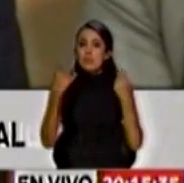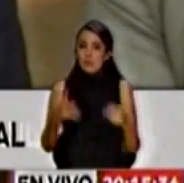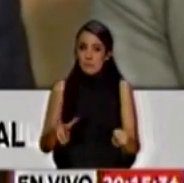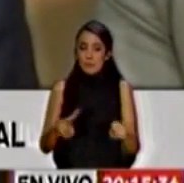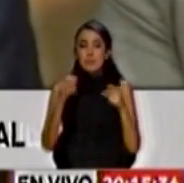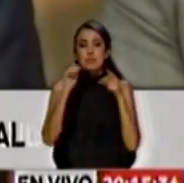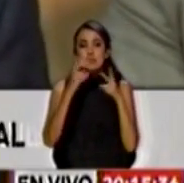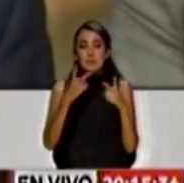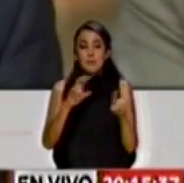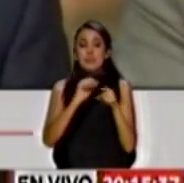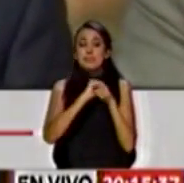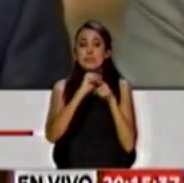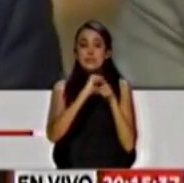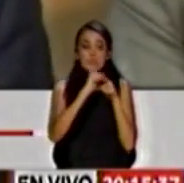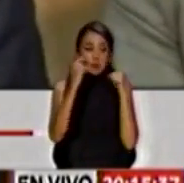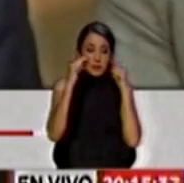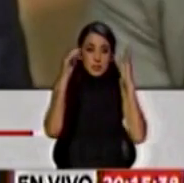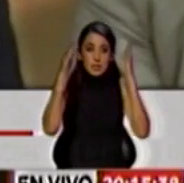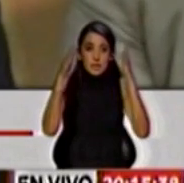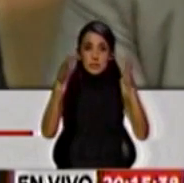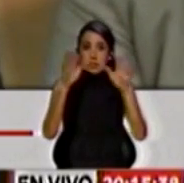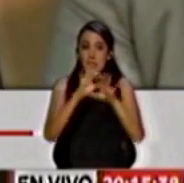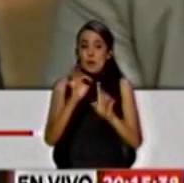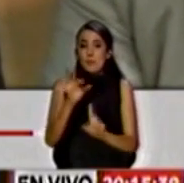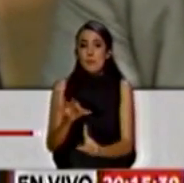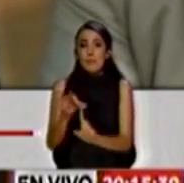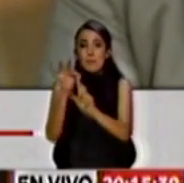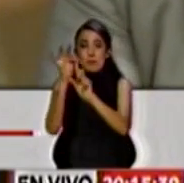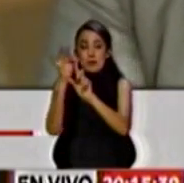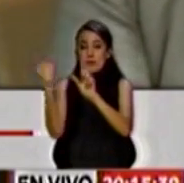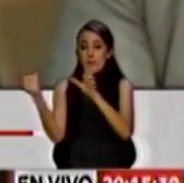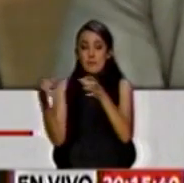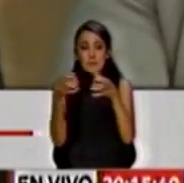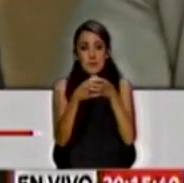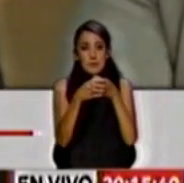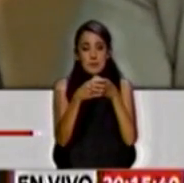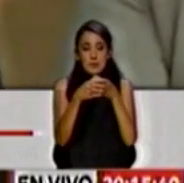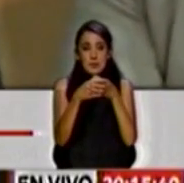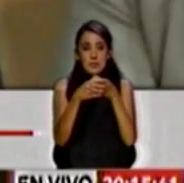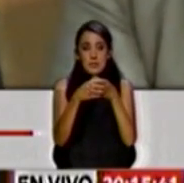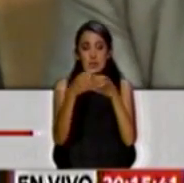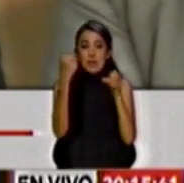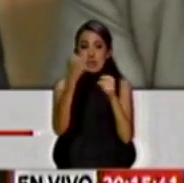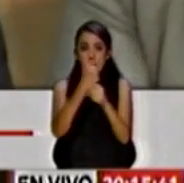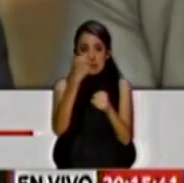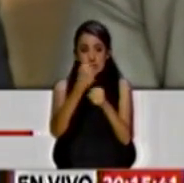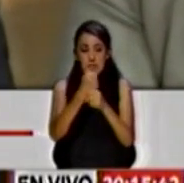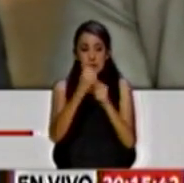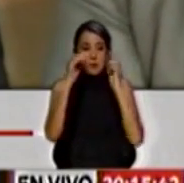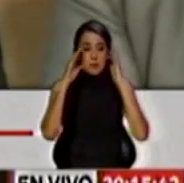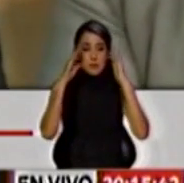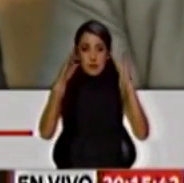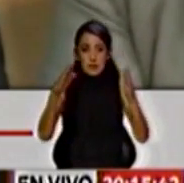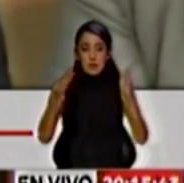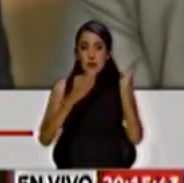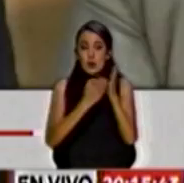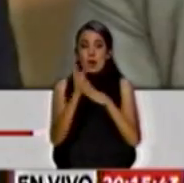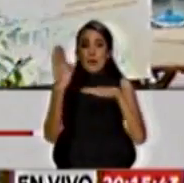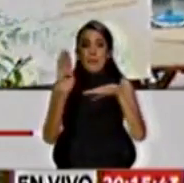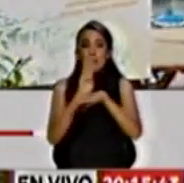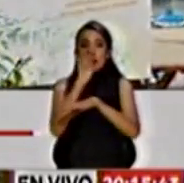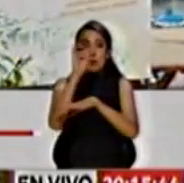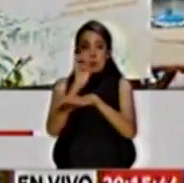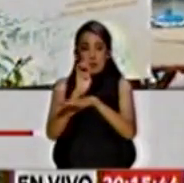inmediata una línea preferencial de crédito para capital de trabajo en este sector a través de un ecuador